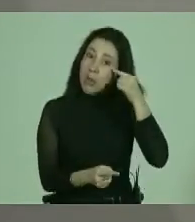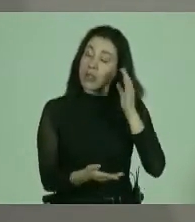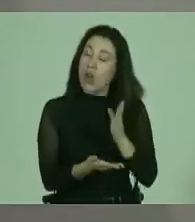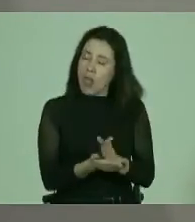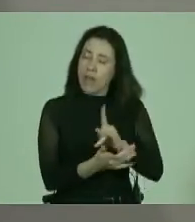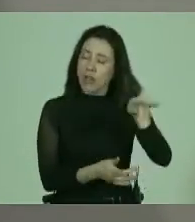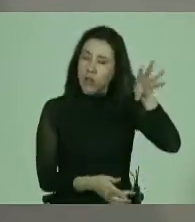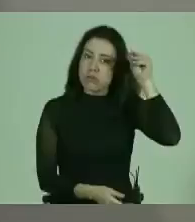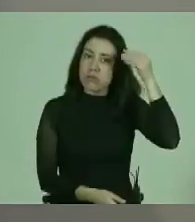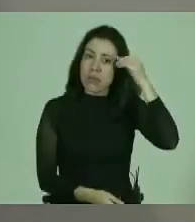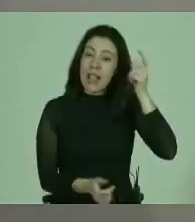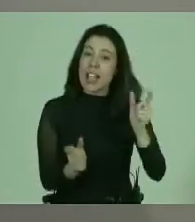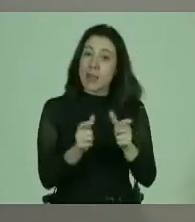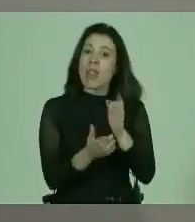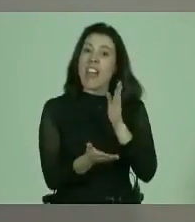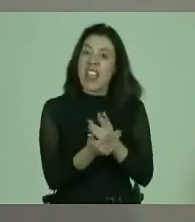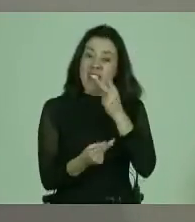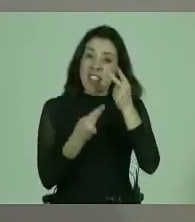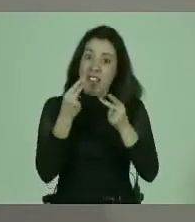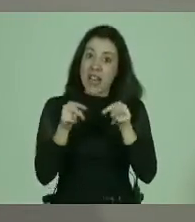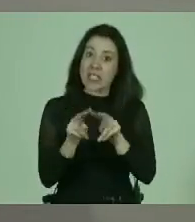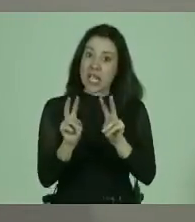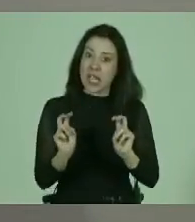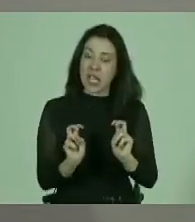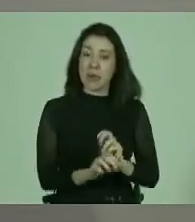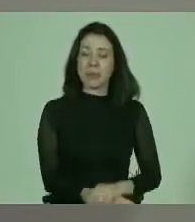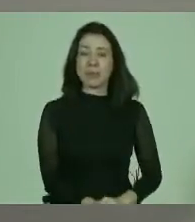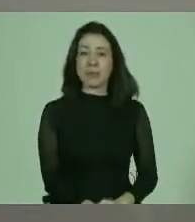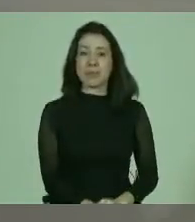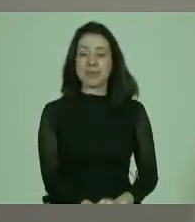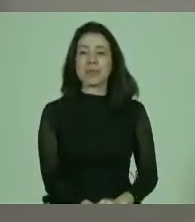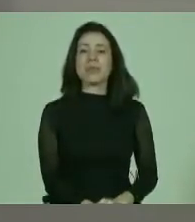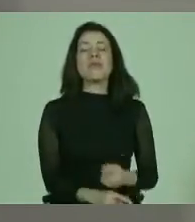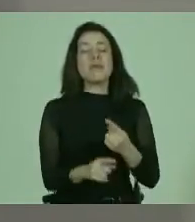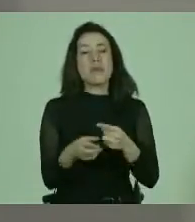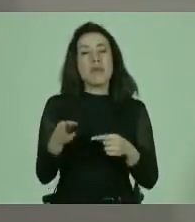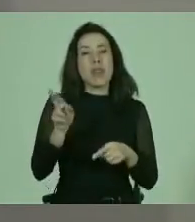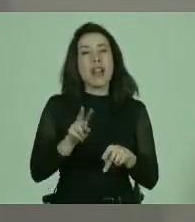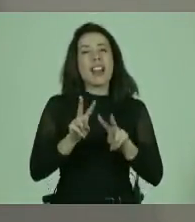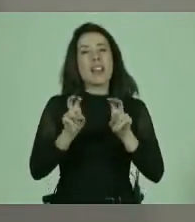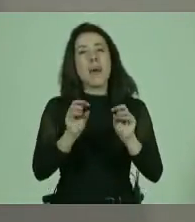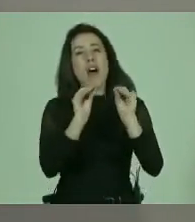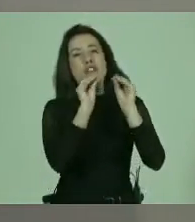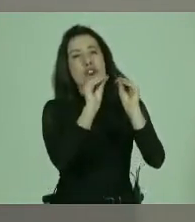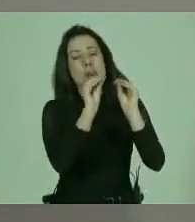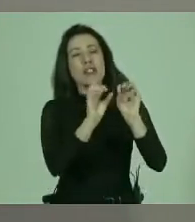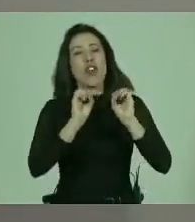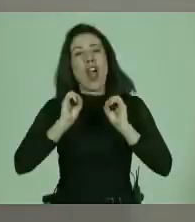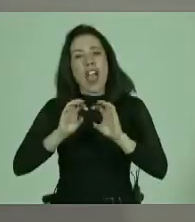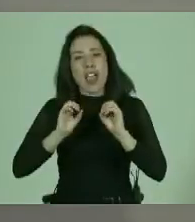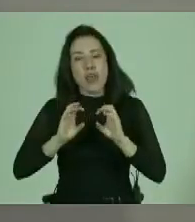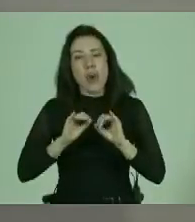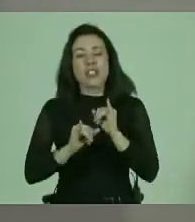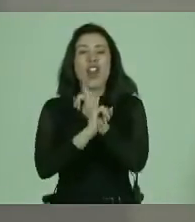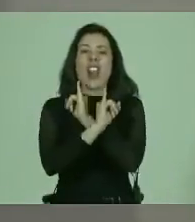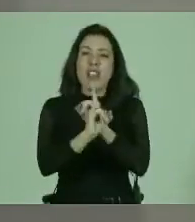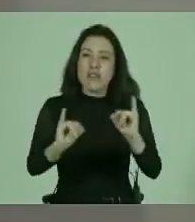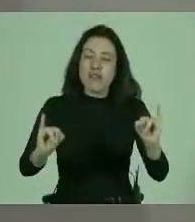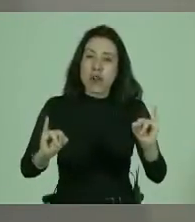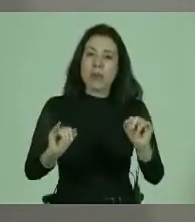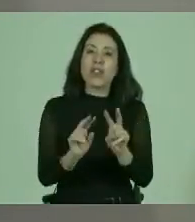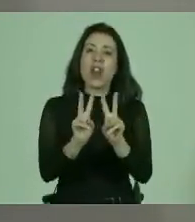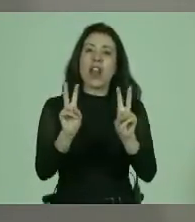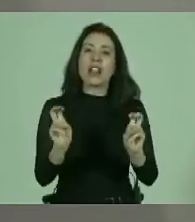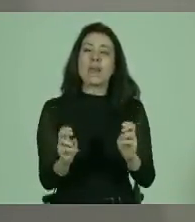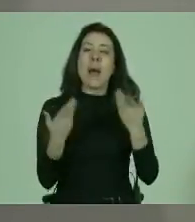conciencia de que los comités deben tratar esto de nuevo la cuestión de la formación de la educación de la información en